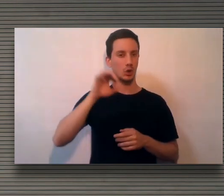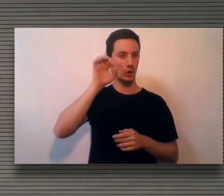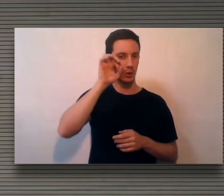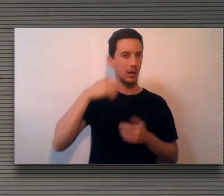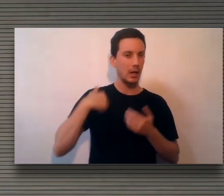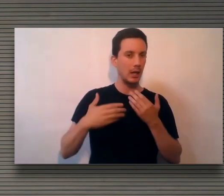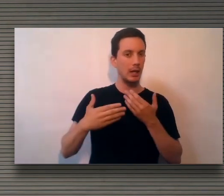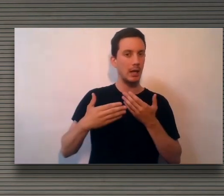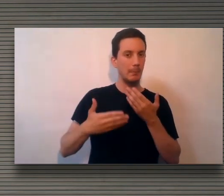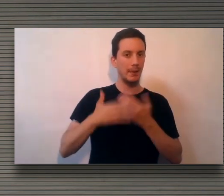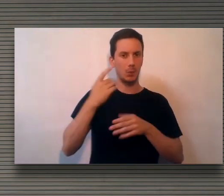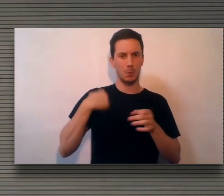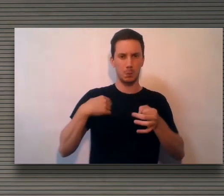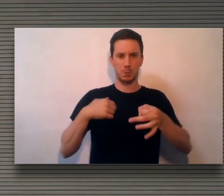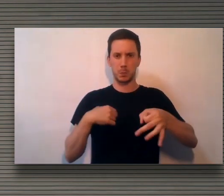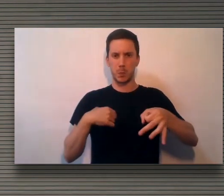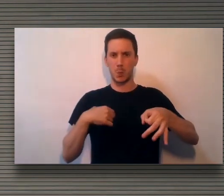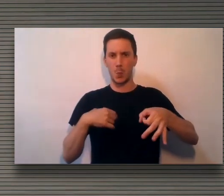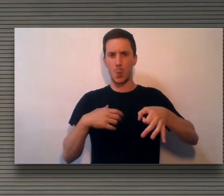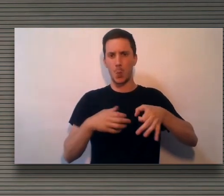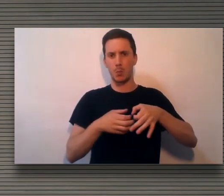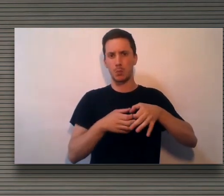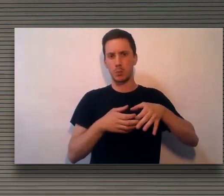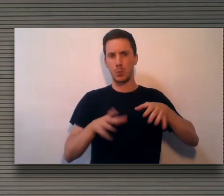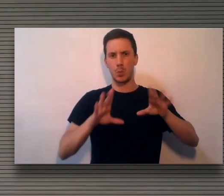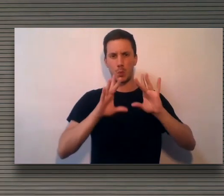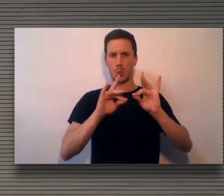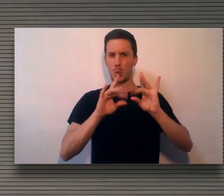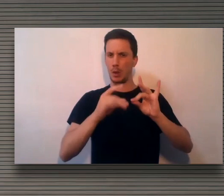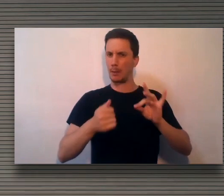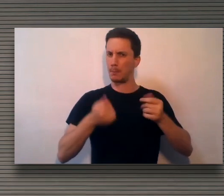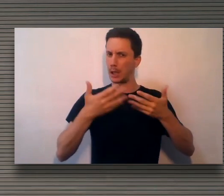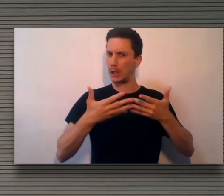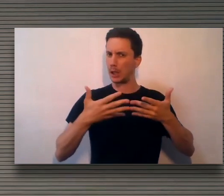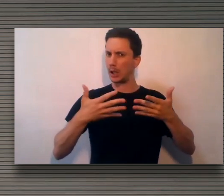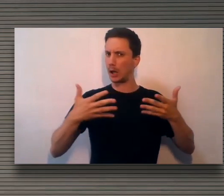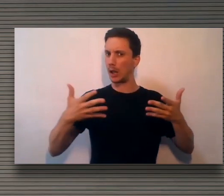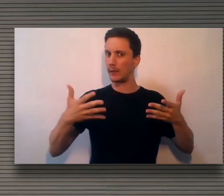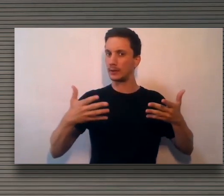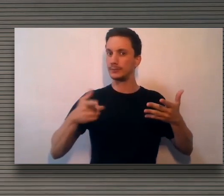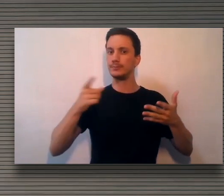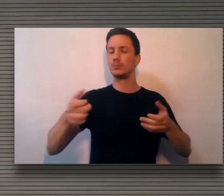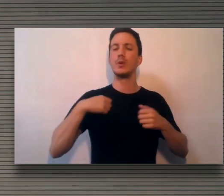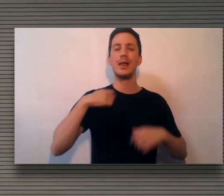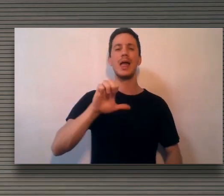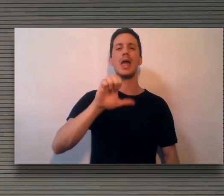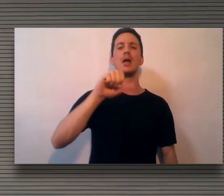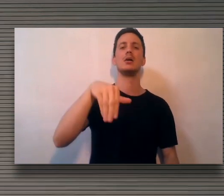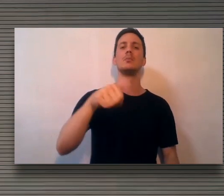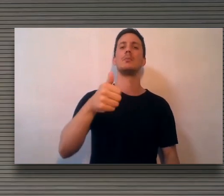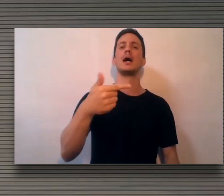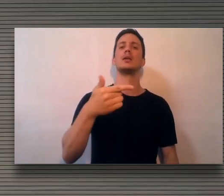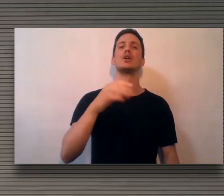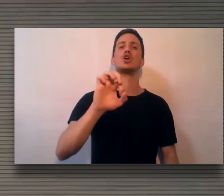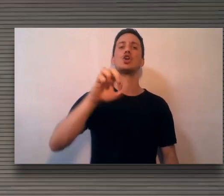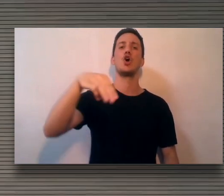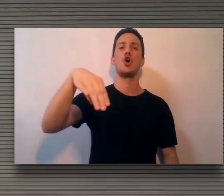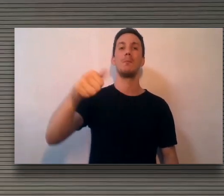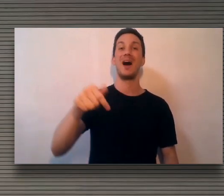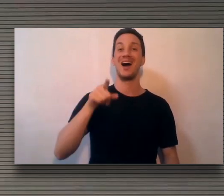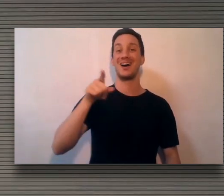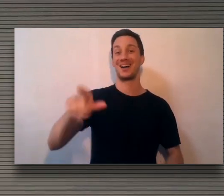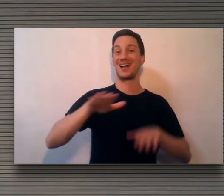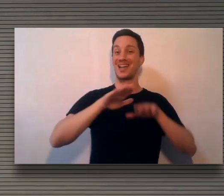cogiendo como volumen o va cogiendo como textura, puede ser que sea un hemangioma. Entonces, el hemangioma infantil o